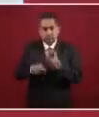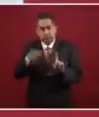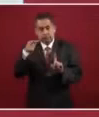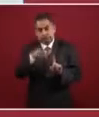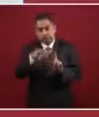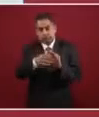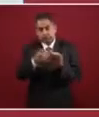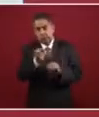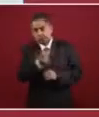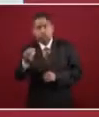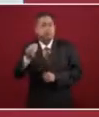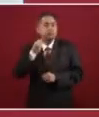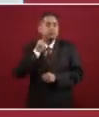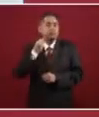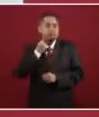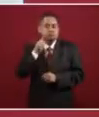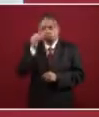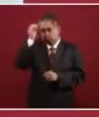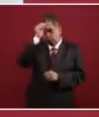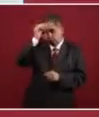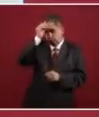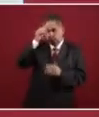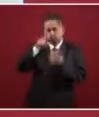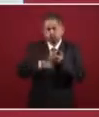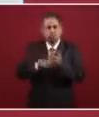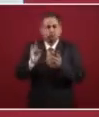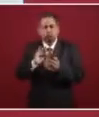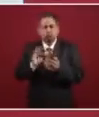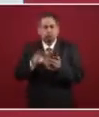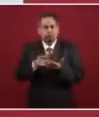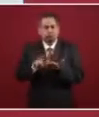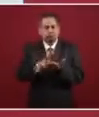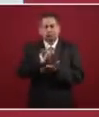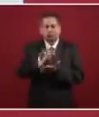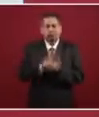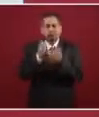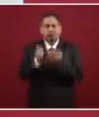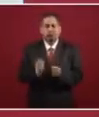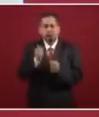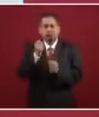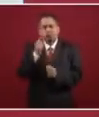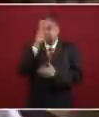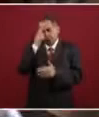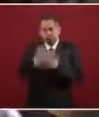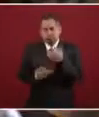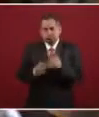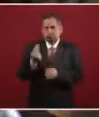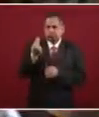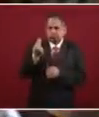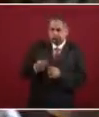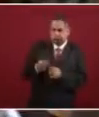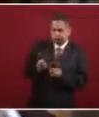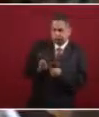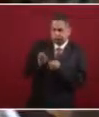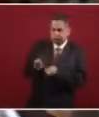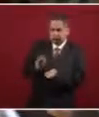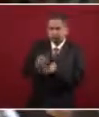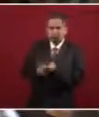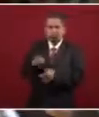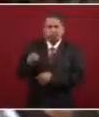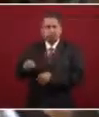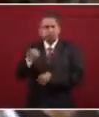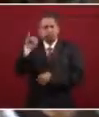hay abogados que están opinando que se pudo haber violado la Ley de Seguridad Nacional, por dar el nombre